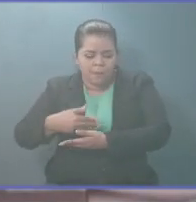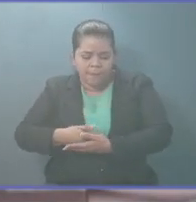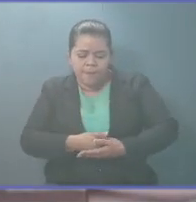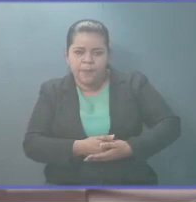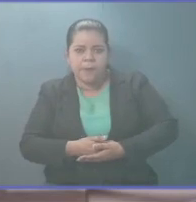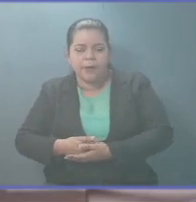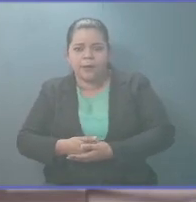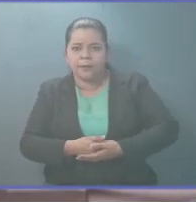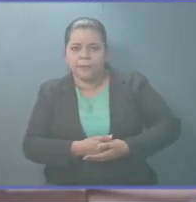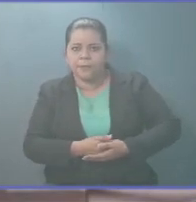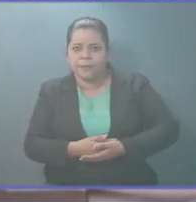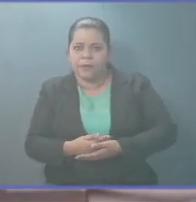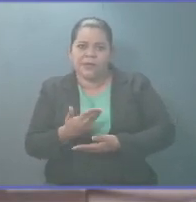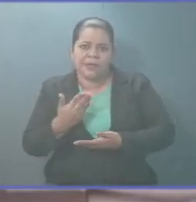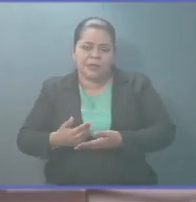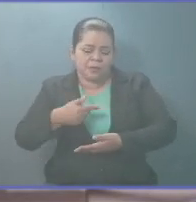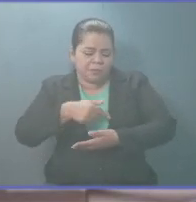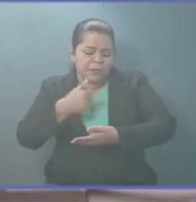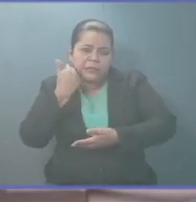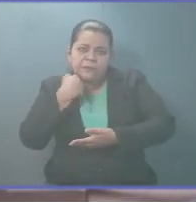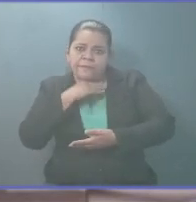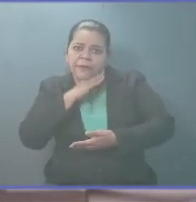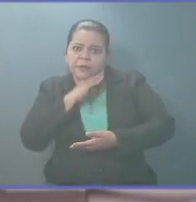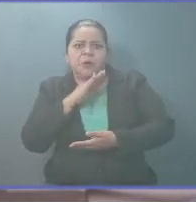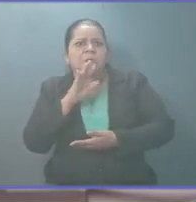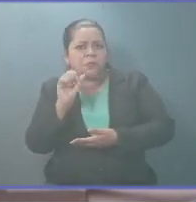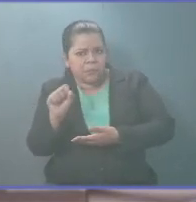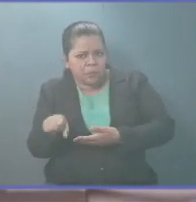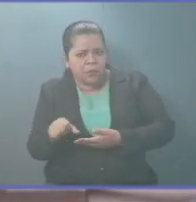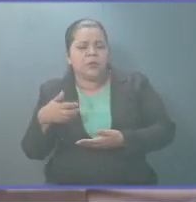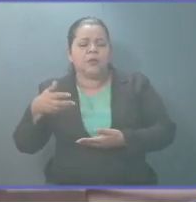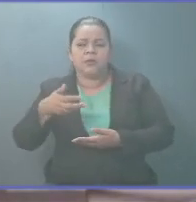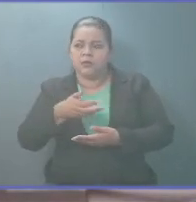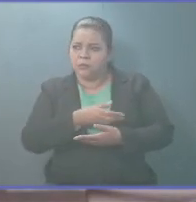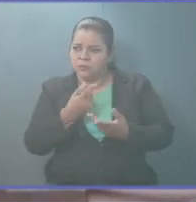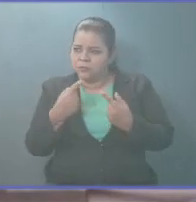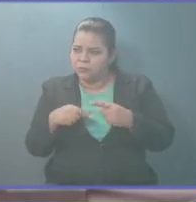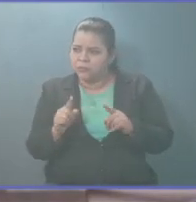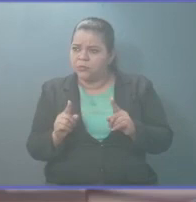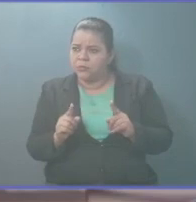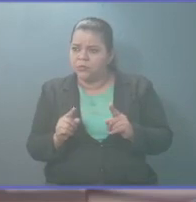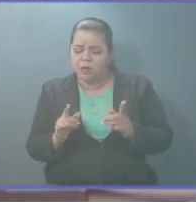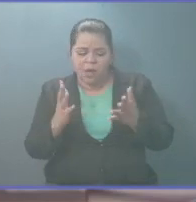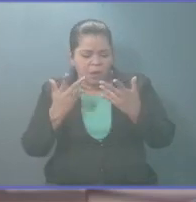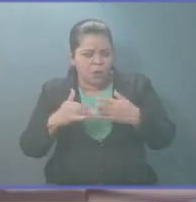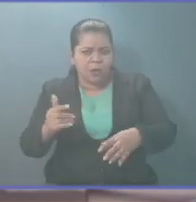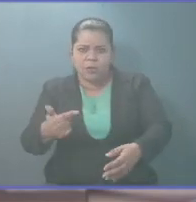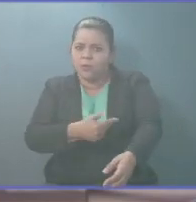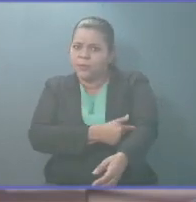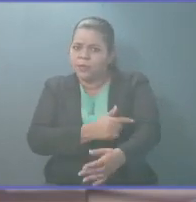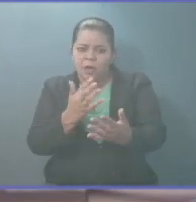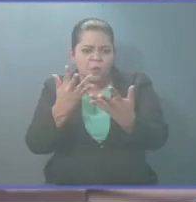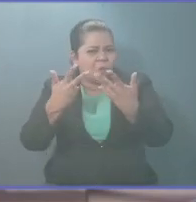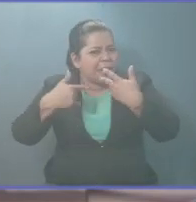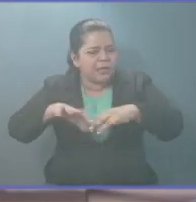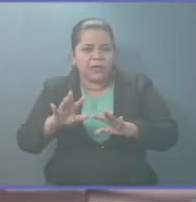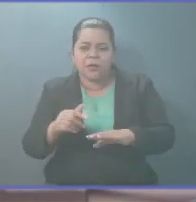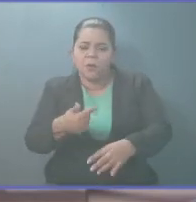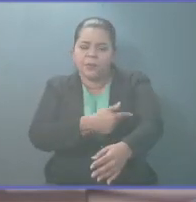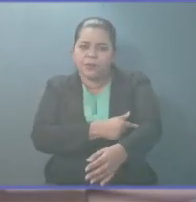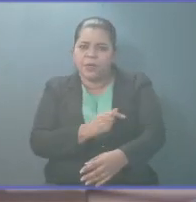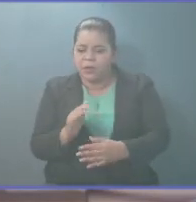los tribunales porque me piden que prórrogas. Entonces, con la reflexión que yo quiero dejar los colegas es que